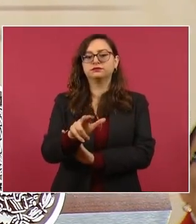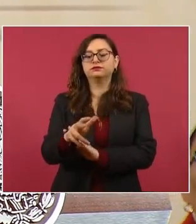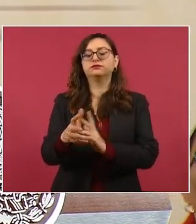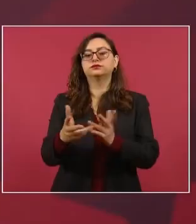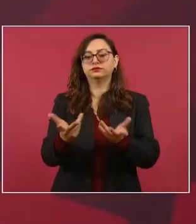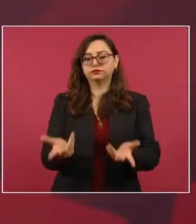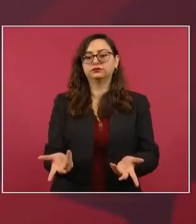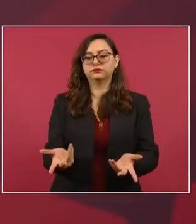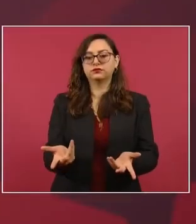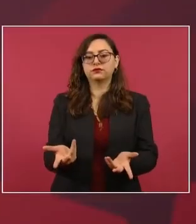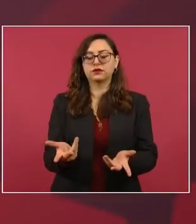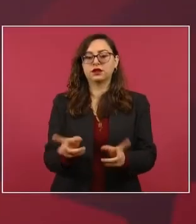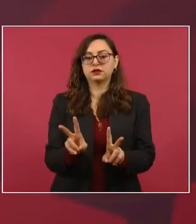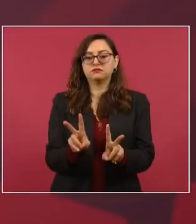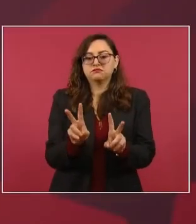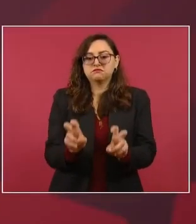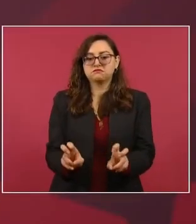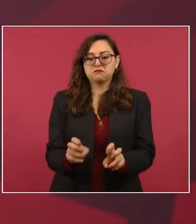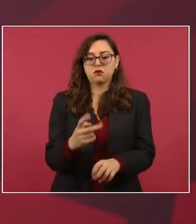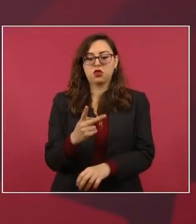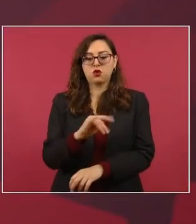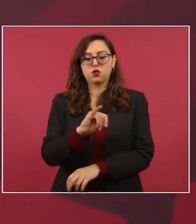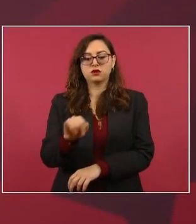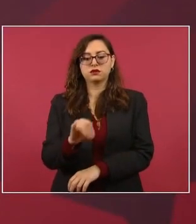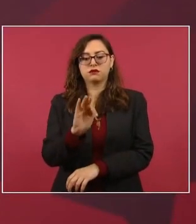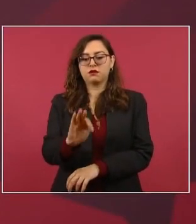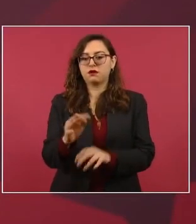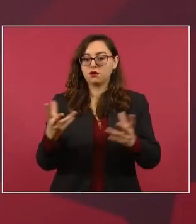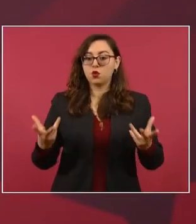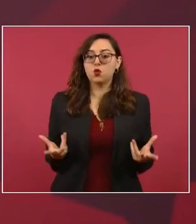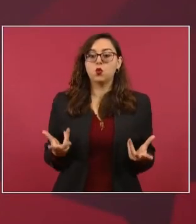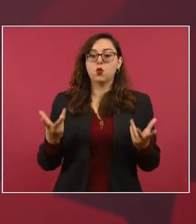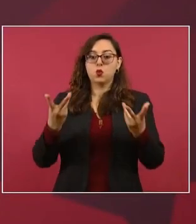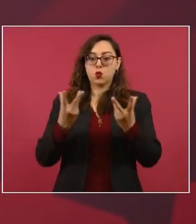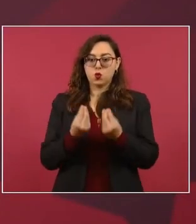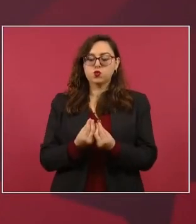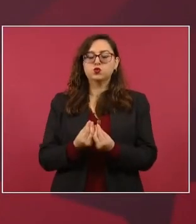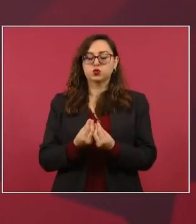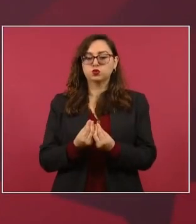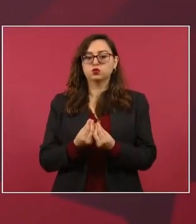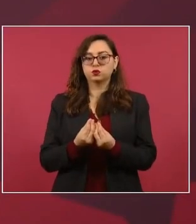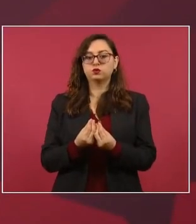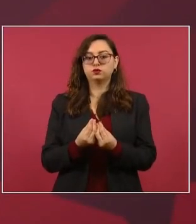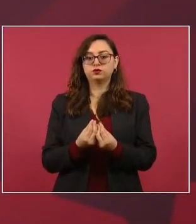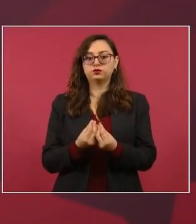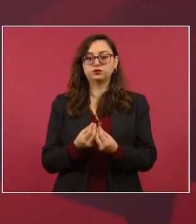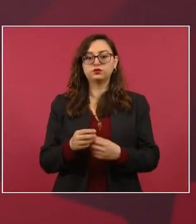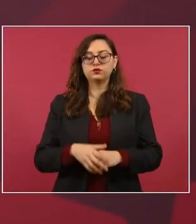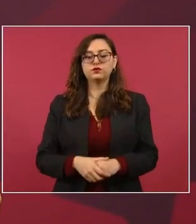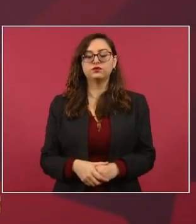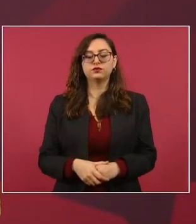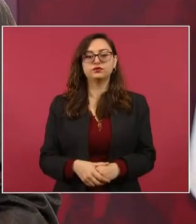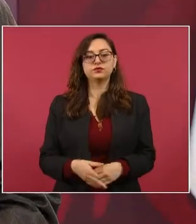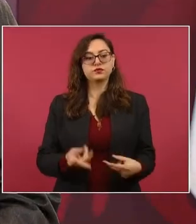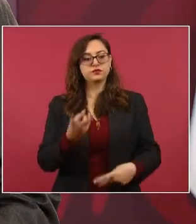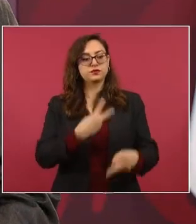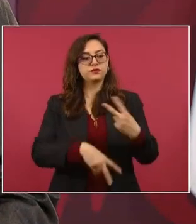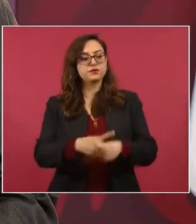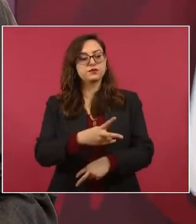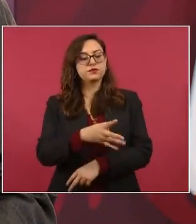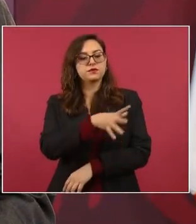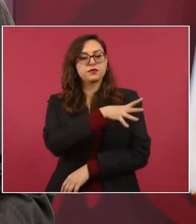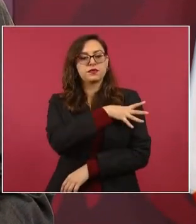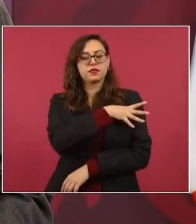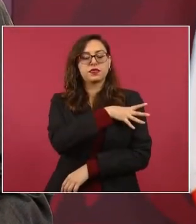lo que corresponde al Poder Judicial. Entonces, va a informar el general